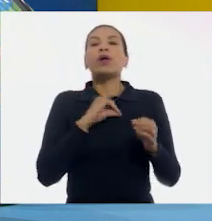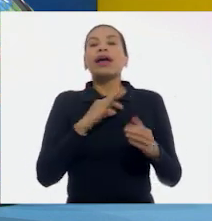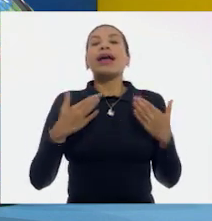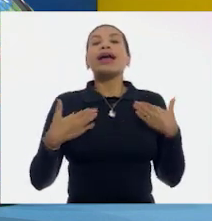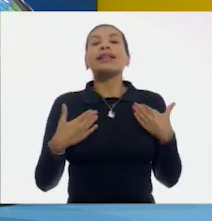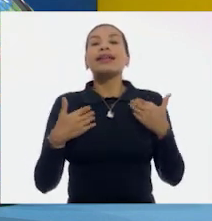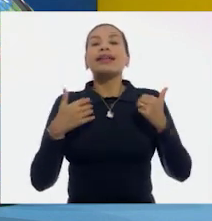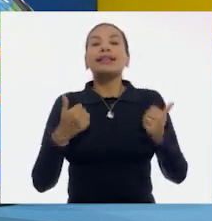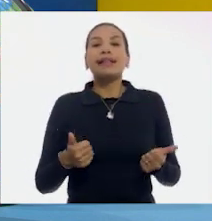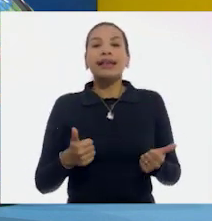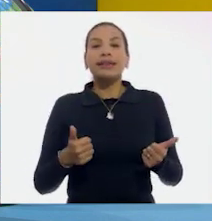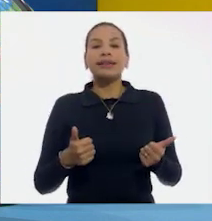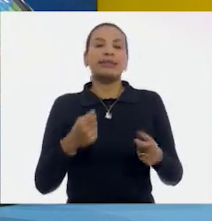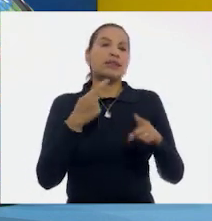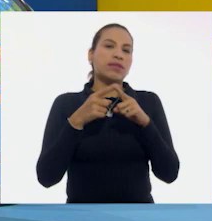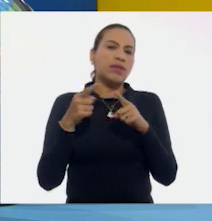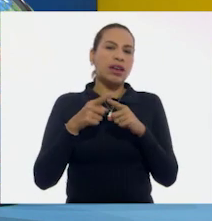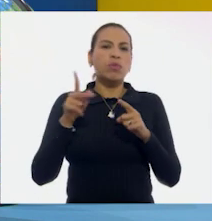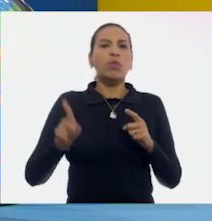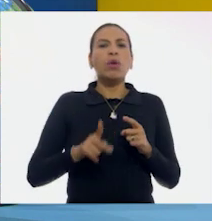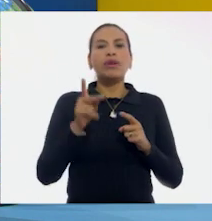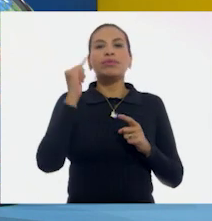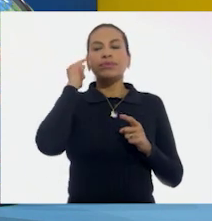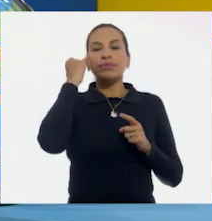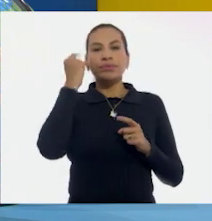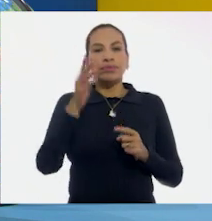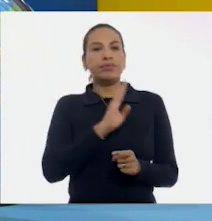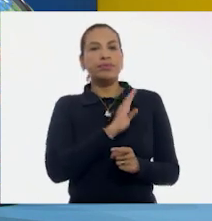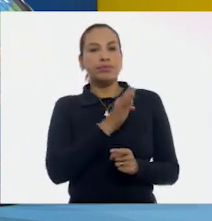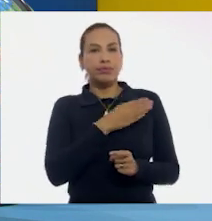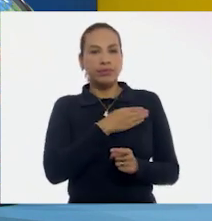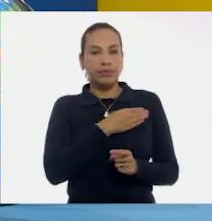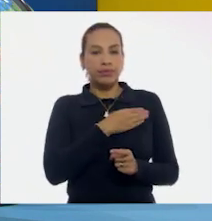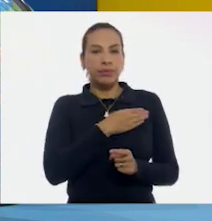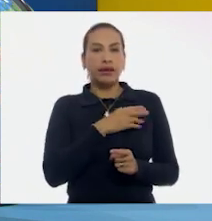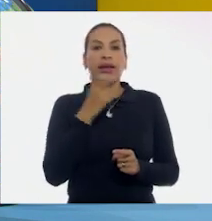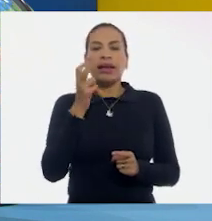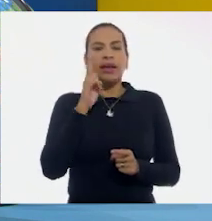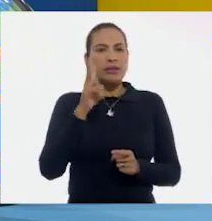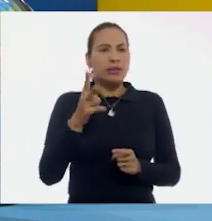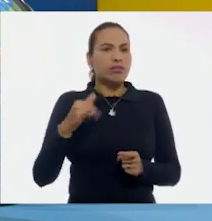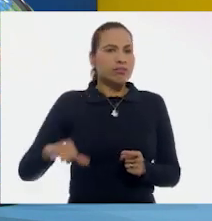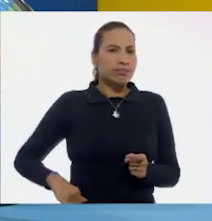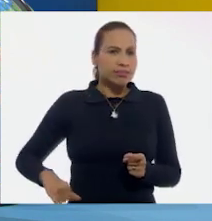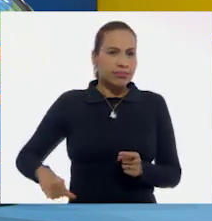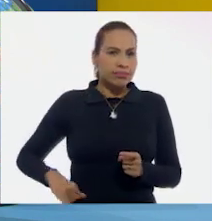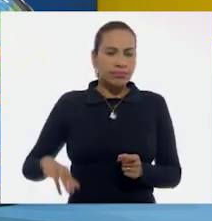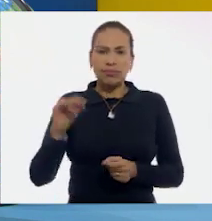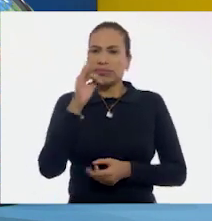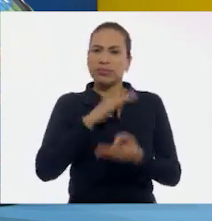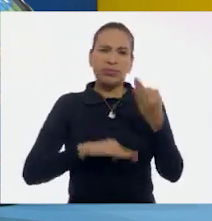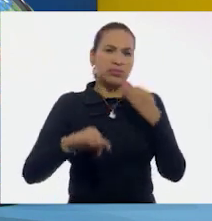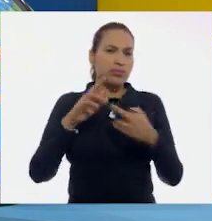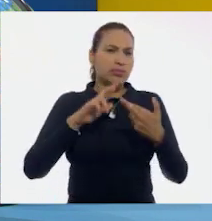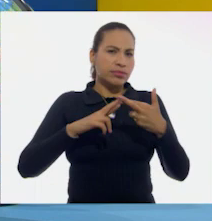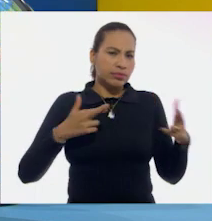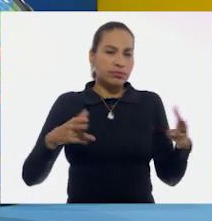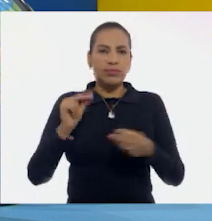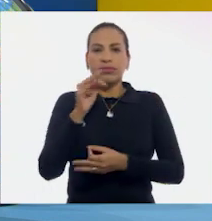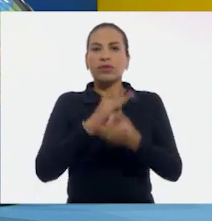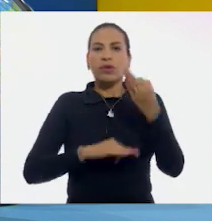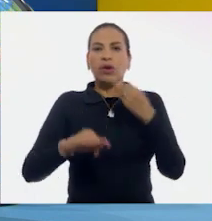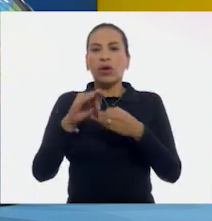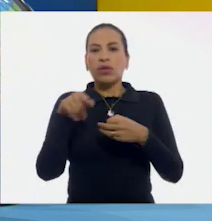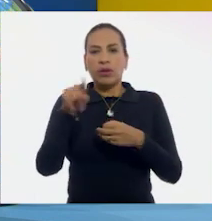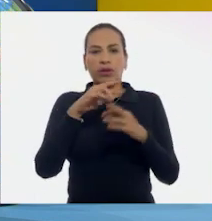entenderse distintos pueblos indígenas y los españoles. Y es interesante que no todo en la relación y no todo en